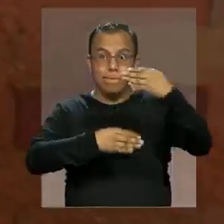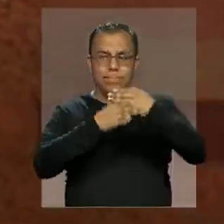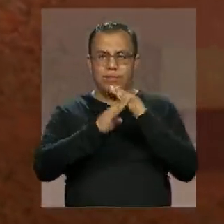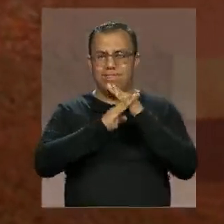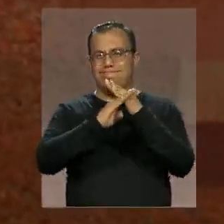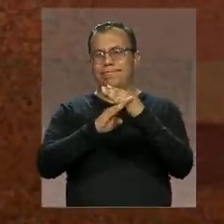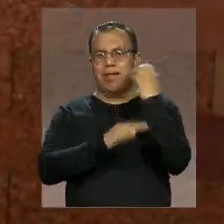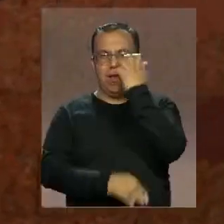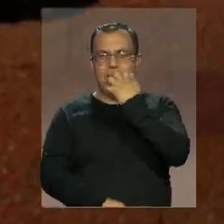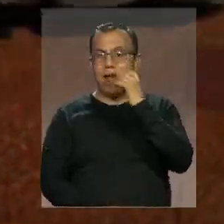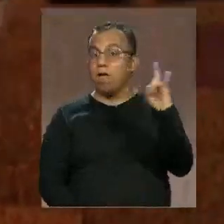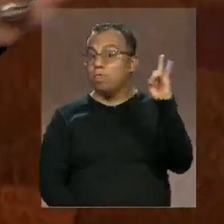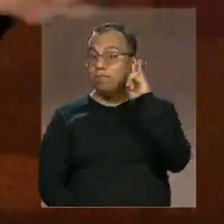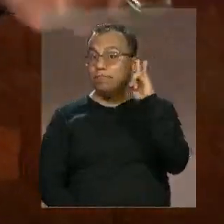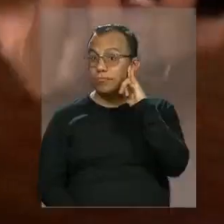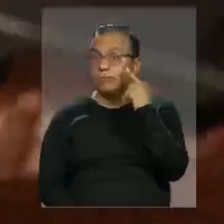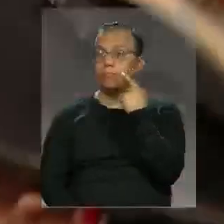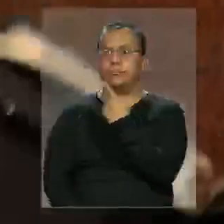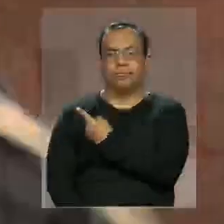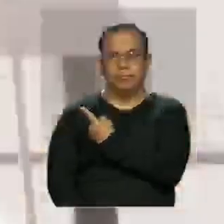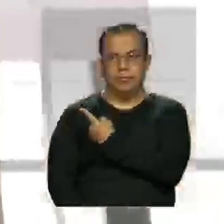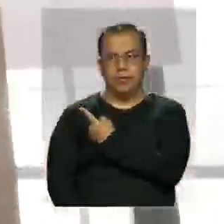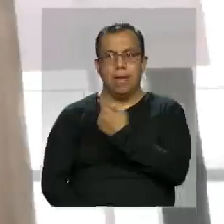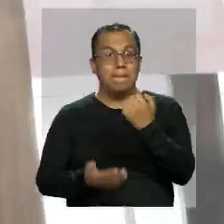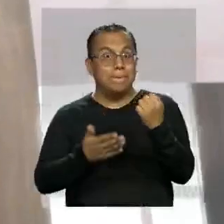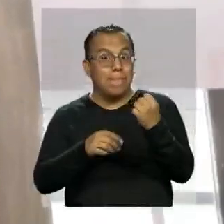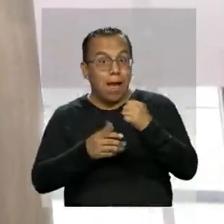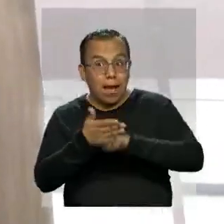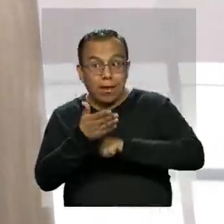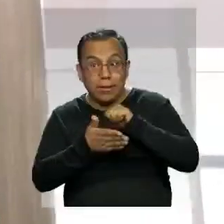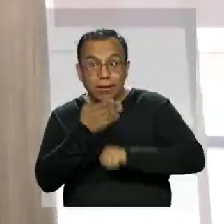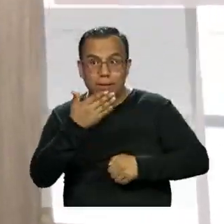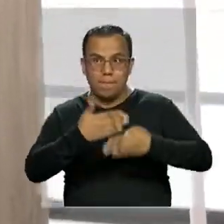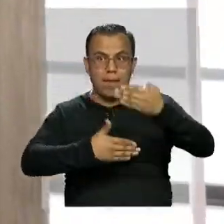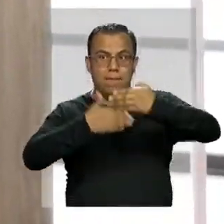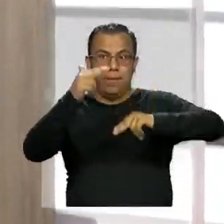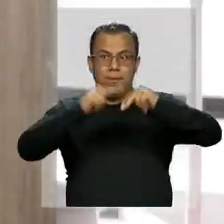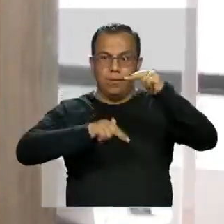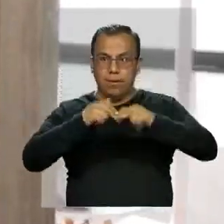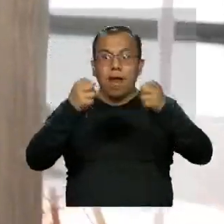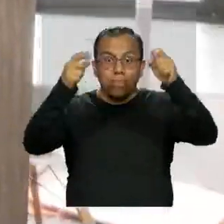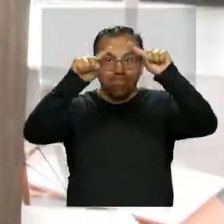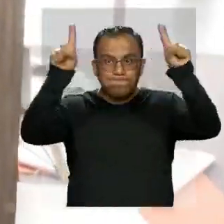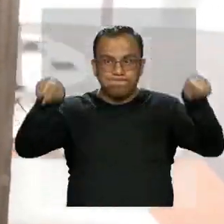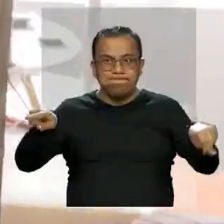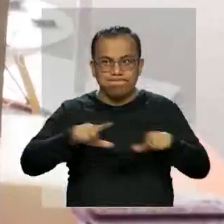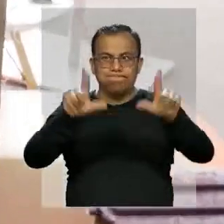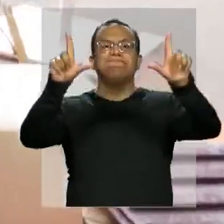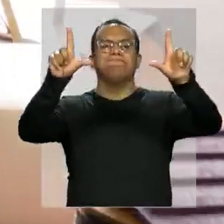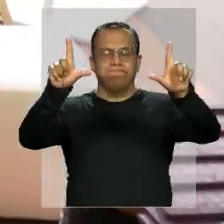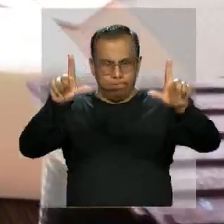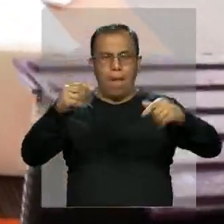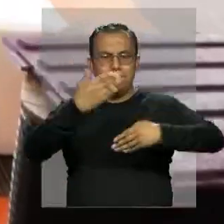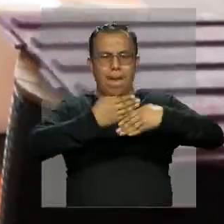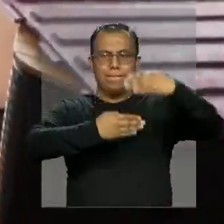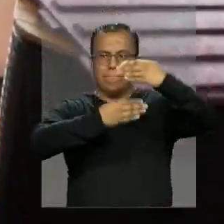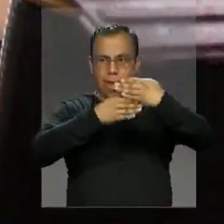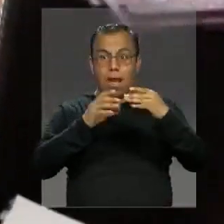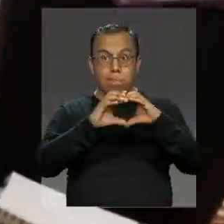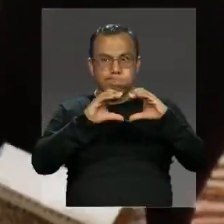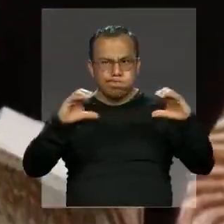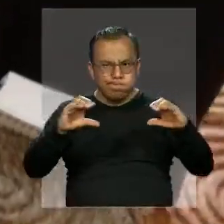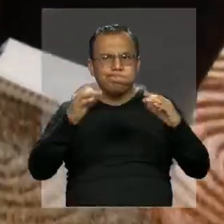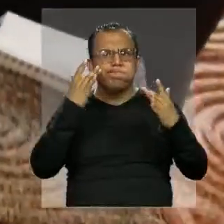térmicos y acústicos a partir de estos materiales. La pared que sostiene el televisor está fabricada con nuestros bloques.